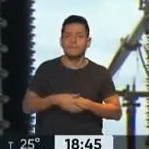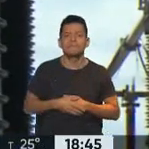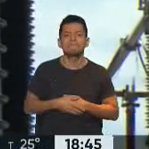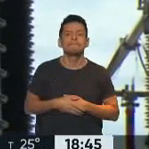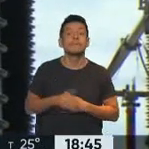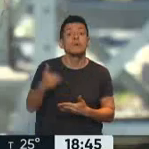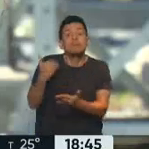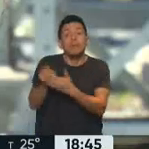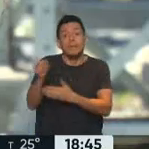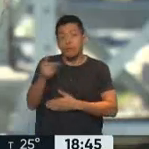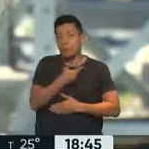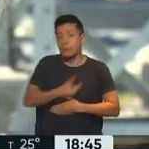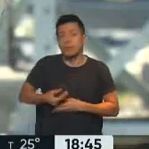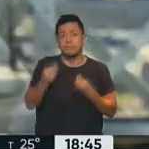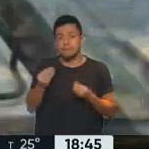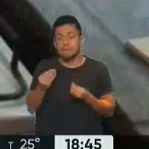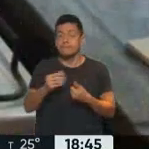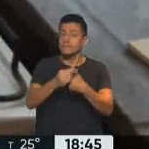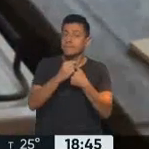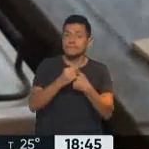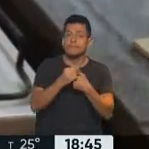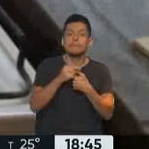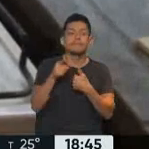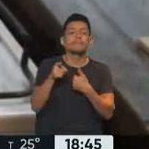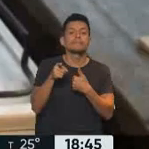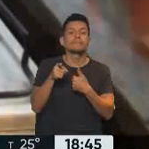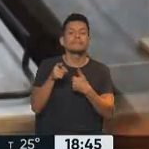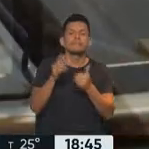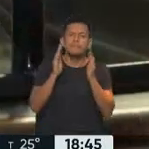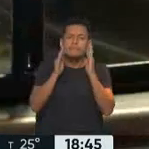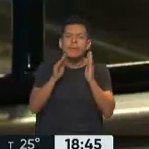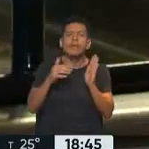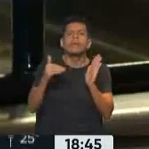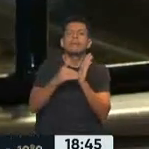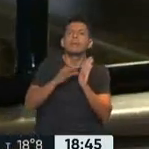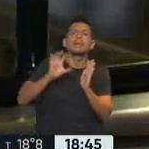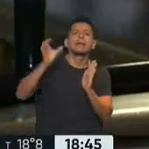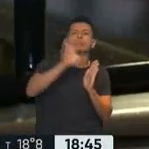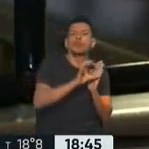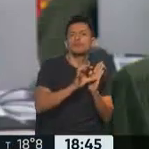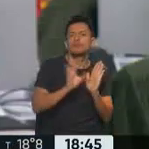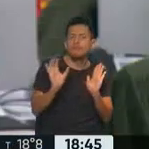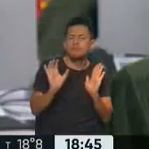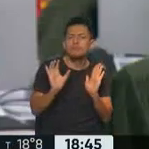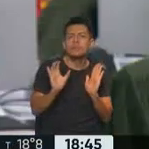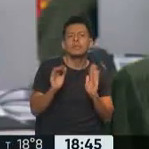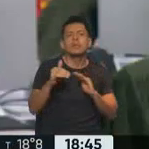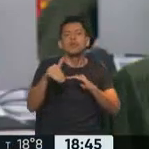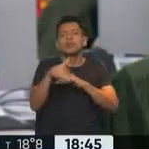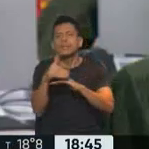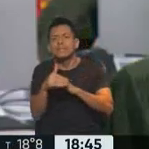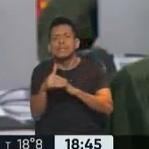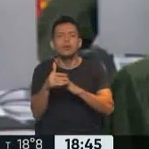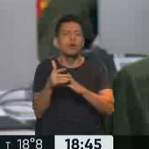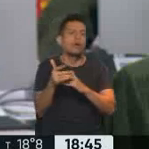propuestas que está planteando el gobierno van primero por la georreferenciación, es decir, según el domicilio, según la